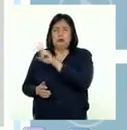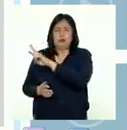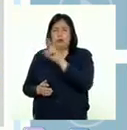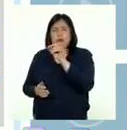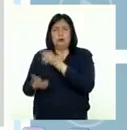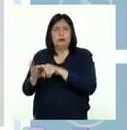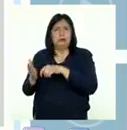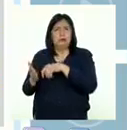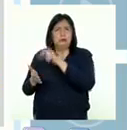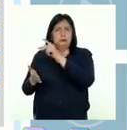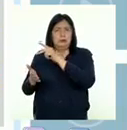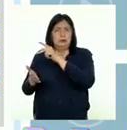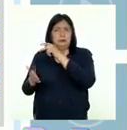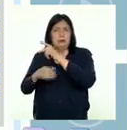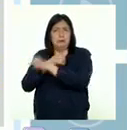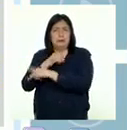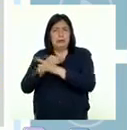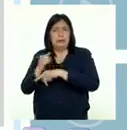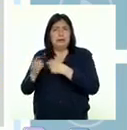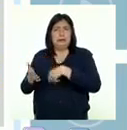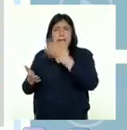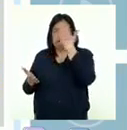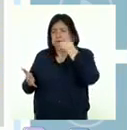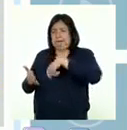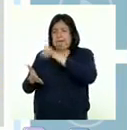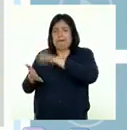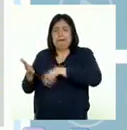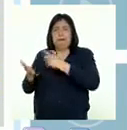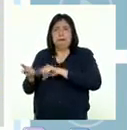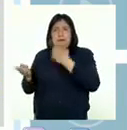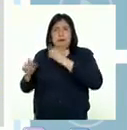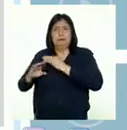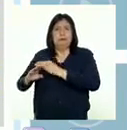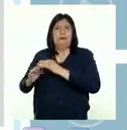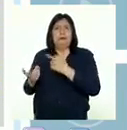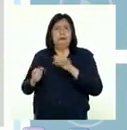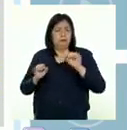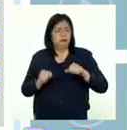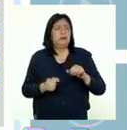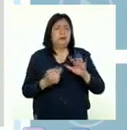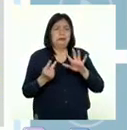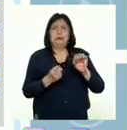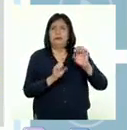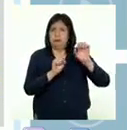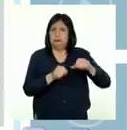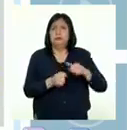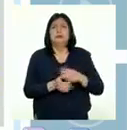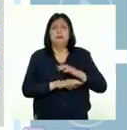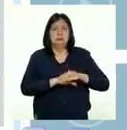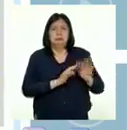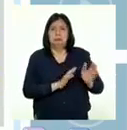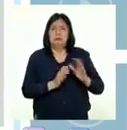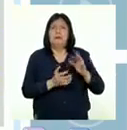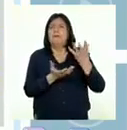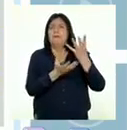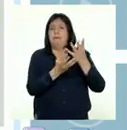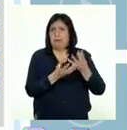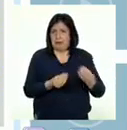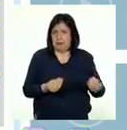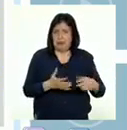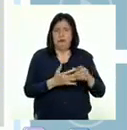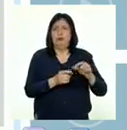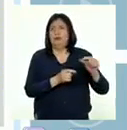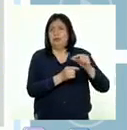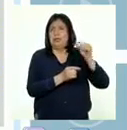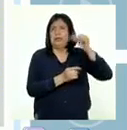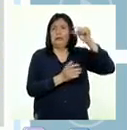suscribieron acuerdos para luchar contra el calentamiento global se han comprometido a revisar sus planes de reducción de emisiones de